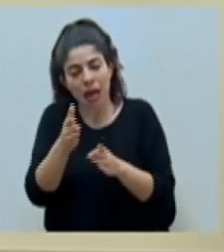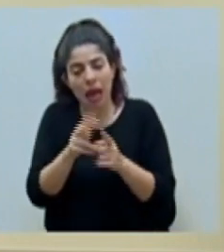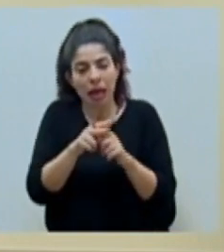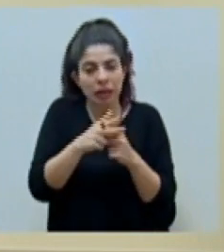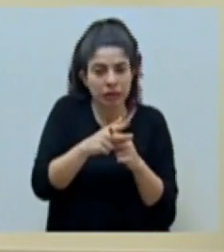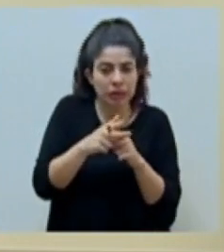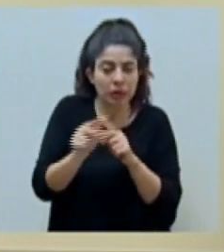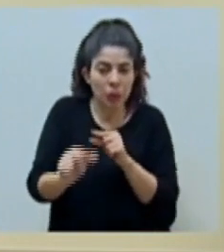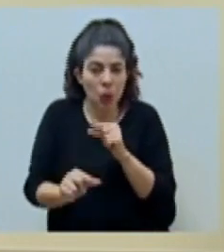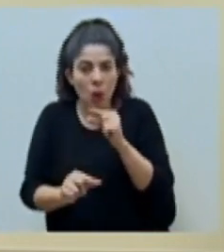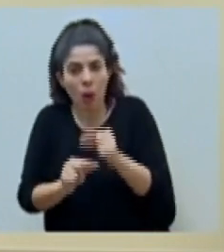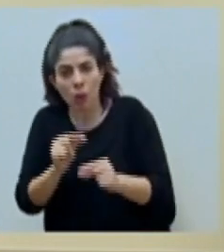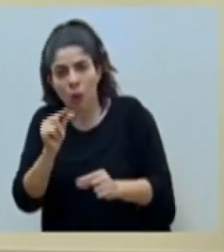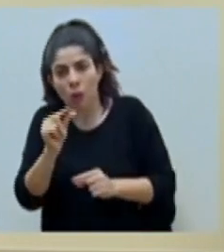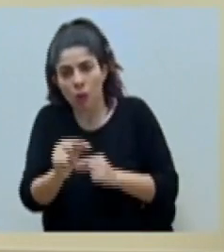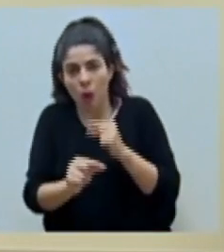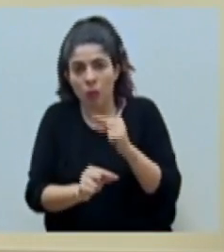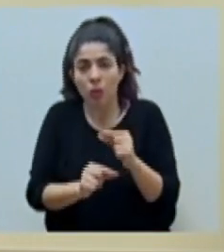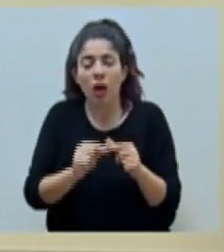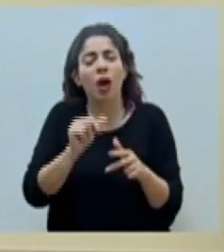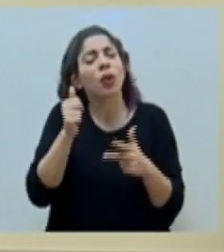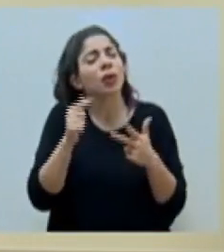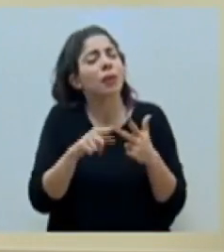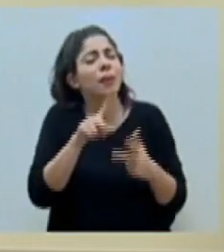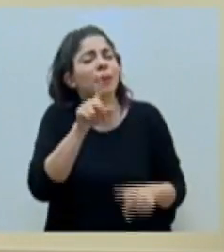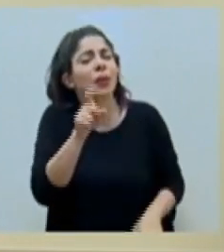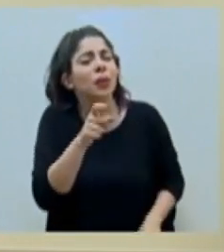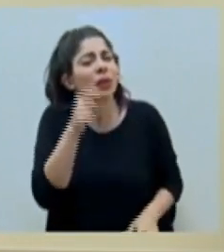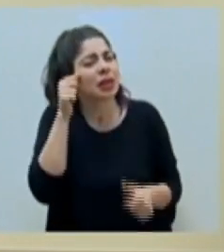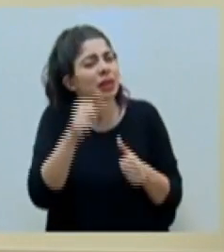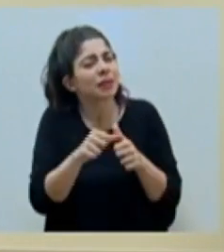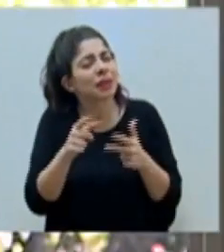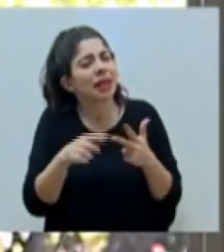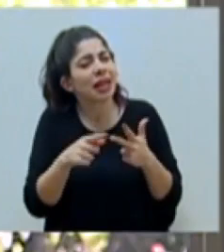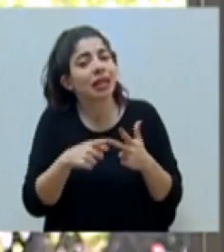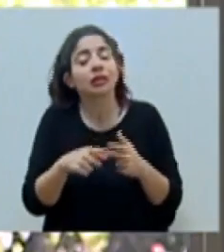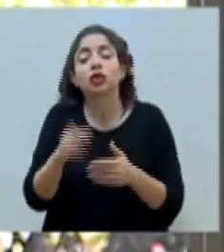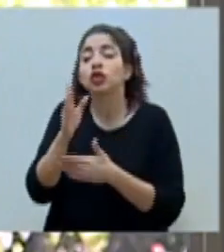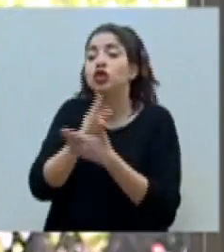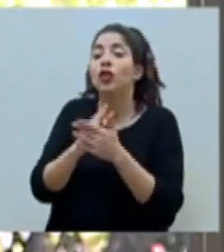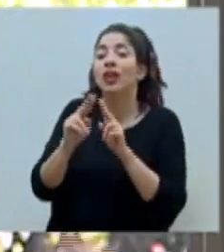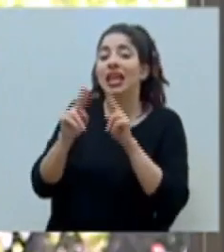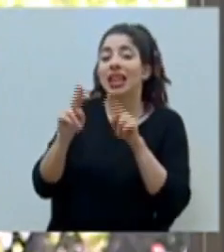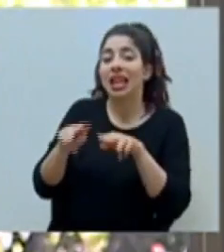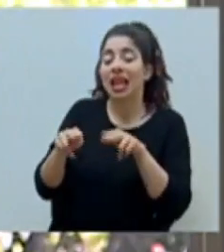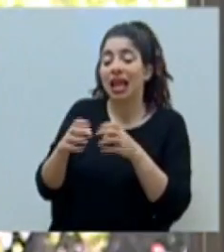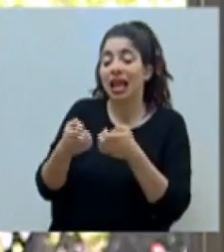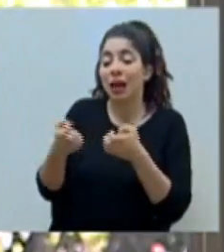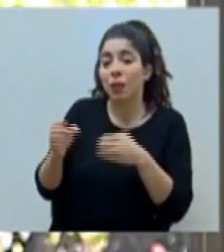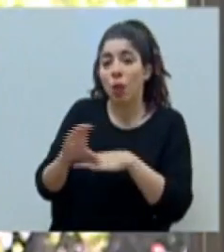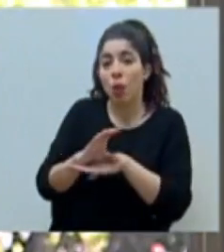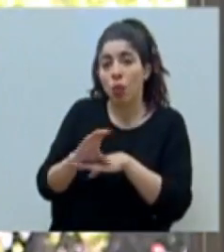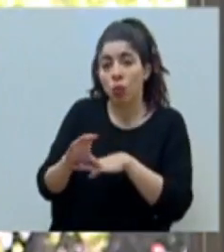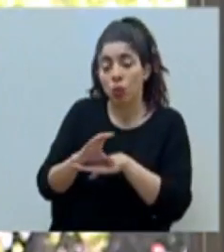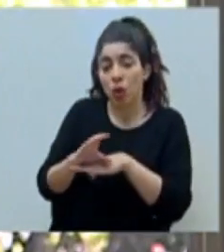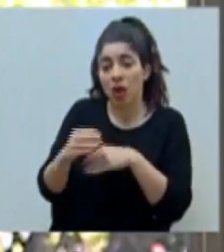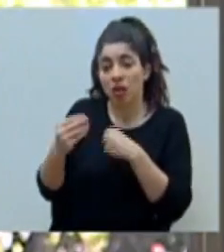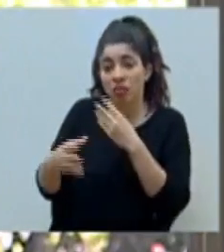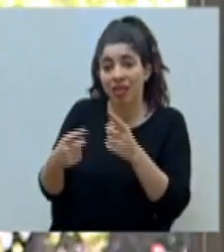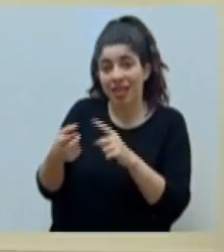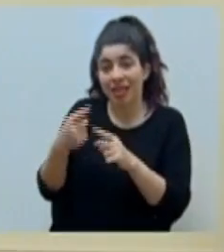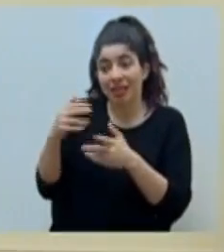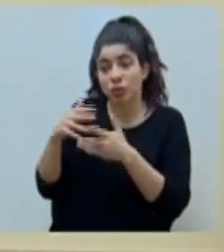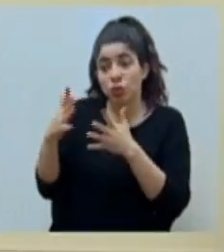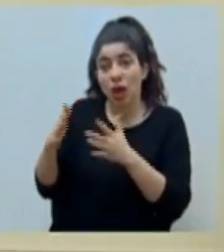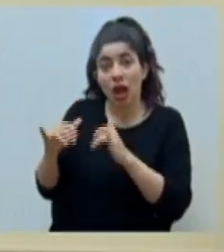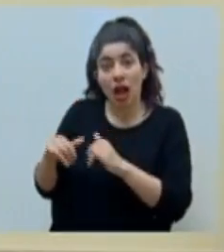ajustes necesarios en este sentido. Y la otra pregunta me la recuerda porque eran 3. Sobre la parte de internet y equipo de cómputo. Sí, para hemos los estudiantes hecho que van a seguir desde la casa.